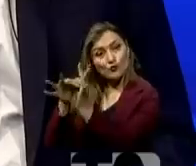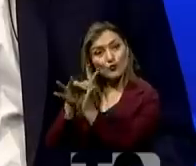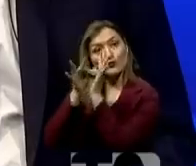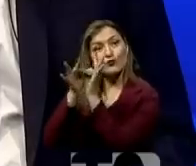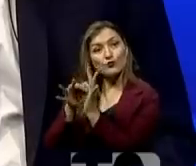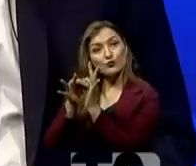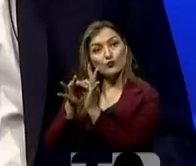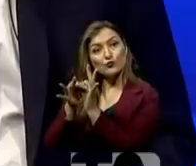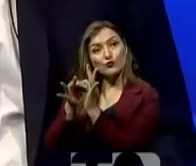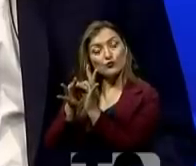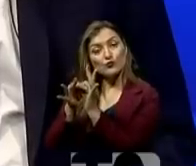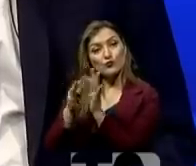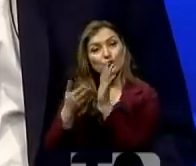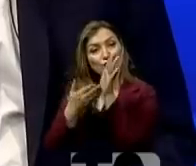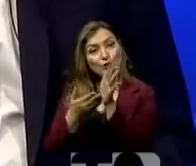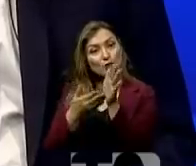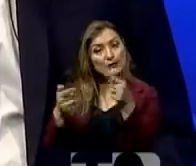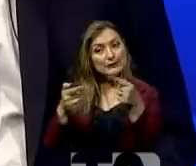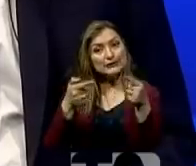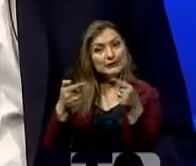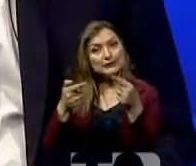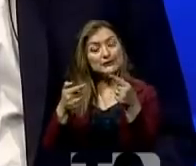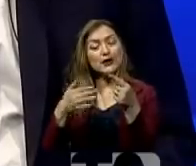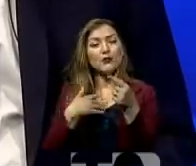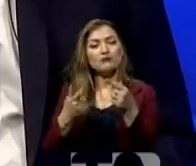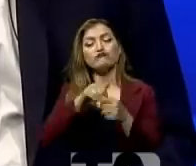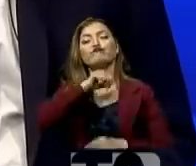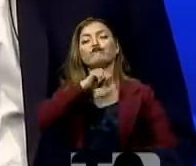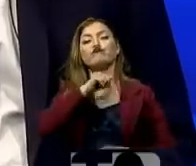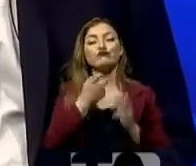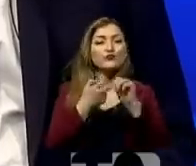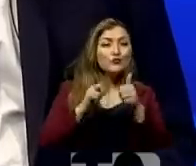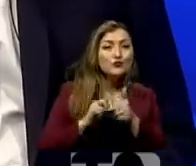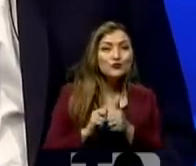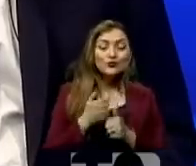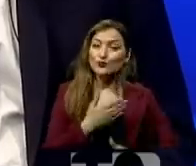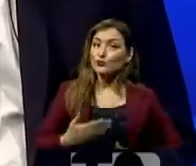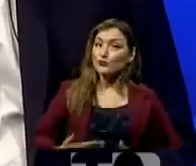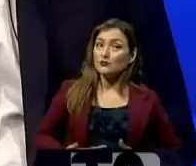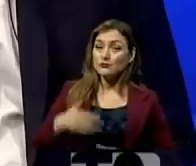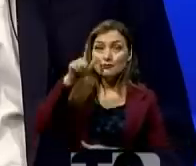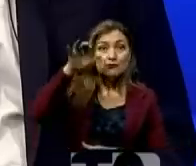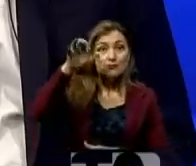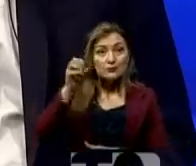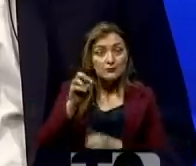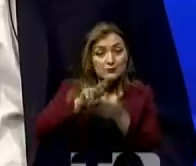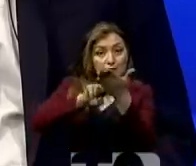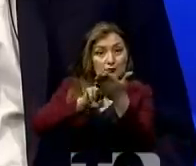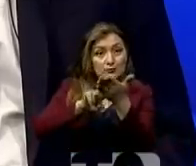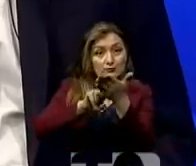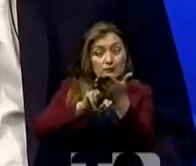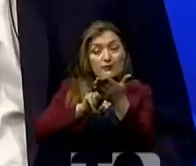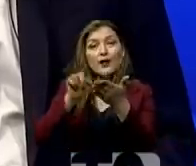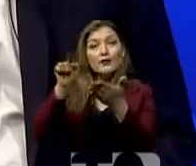pedido en recursos porque hay una pelea desigual contra el crimen organizado y el presidente lanzó tubo de reunión con el homólogo de eeuu joe biden